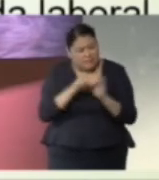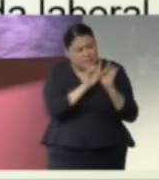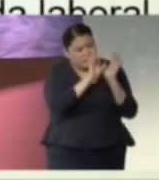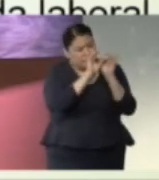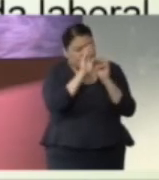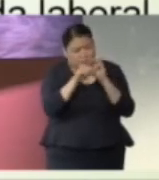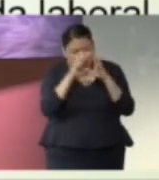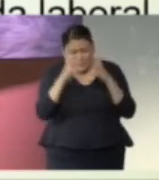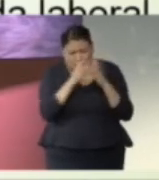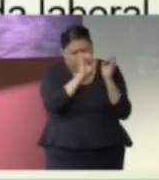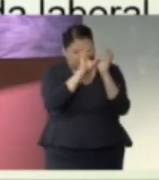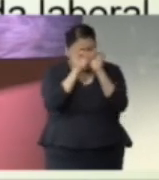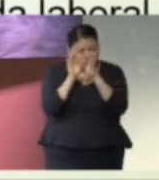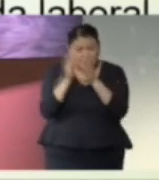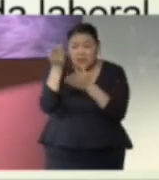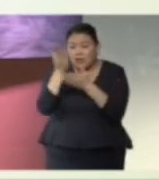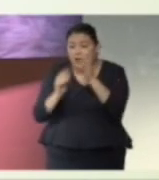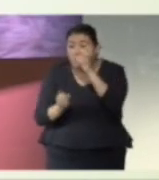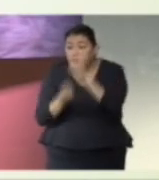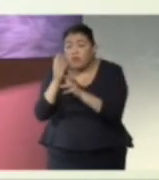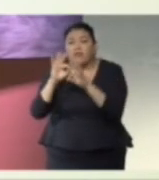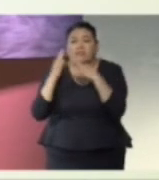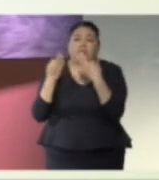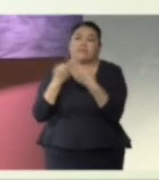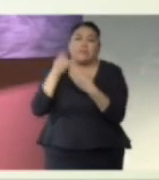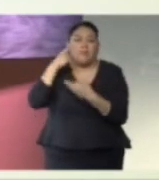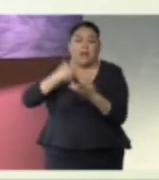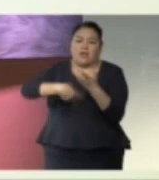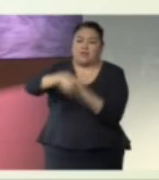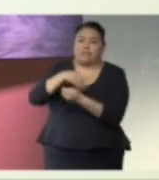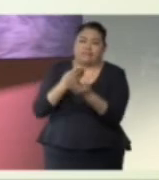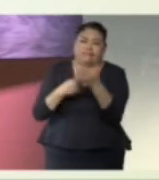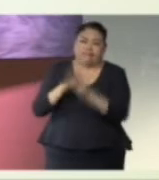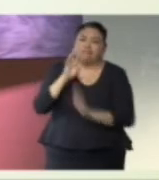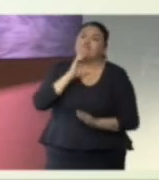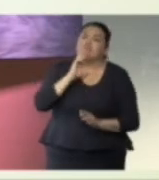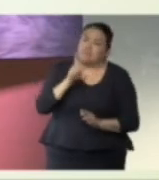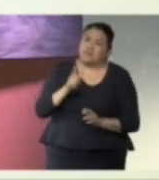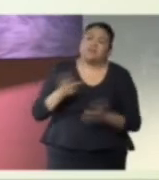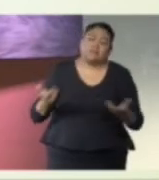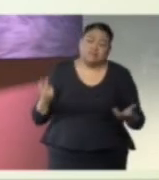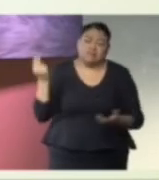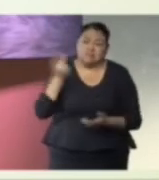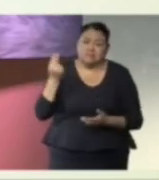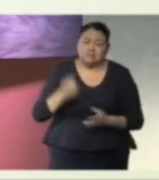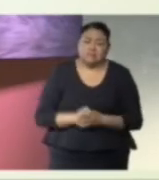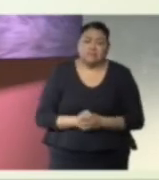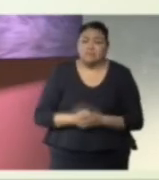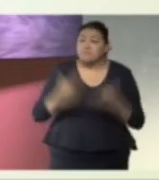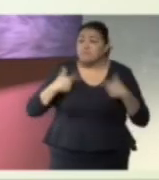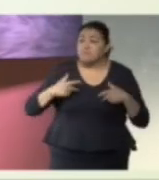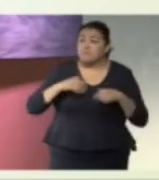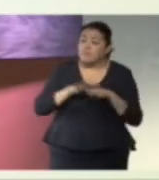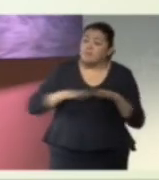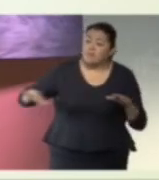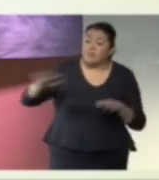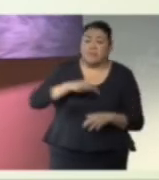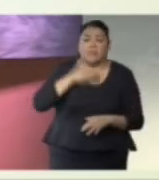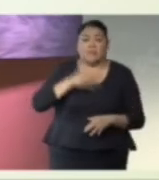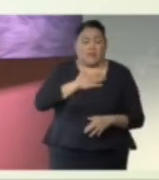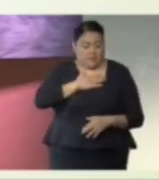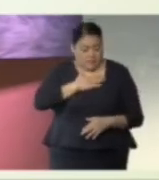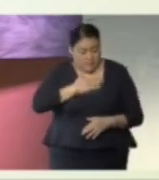plantear nuevas alternativas para el desarrollo. El sentir de justicia en la sociedad, pues, se ve